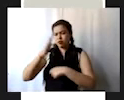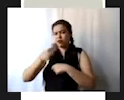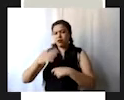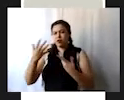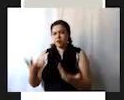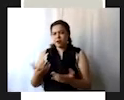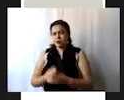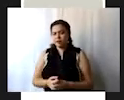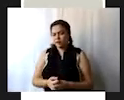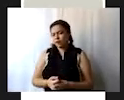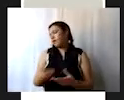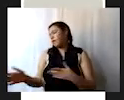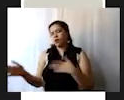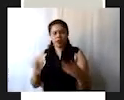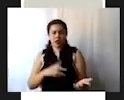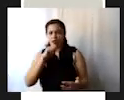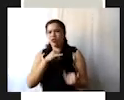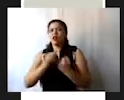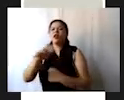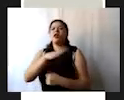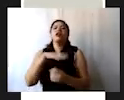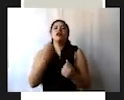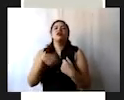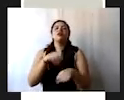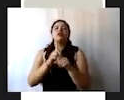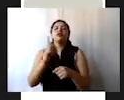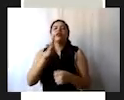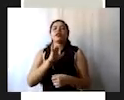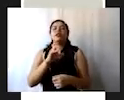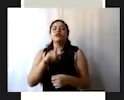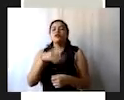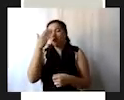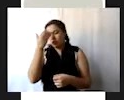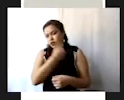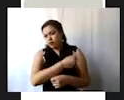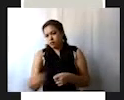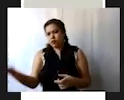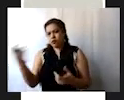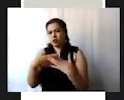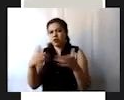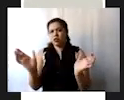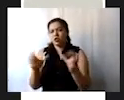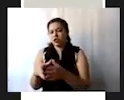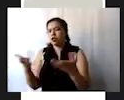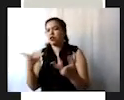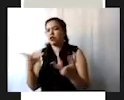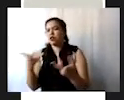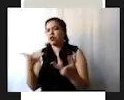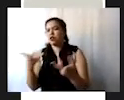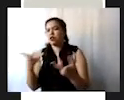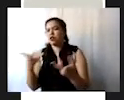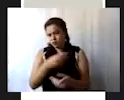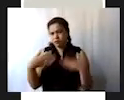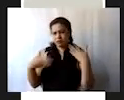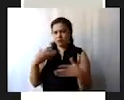bueno, en otras palabras, la sociedad civil desarrolla capacidades comunitarias como habilidades, destreza, conocimiento